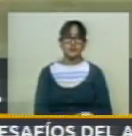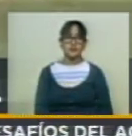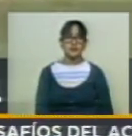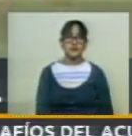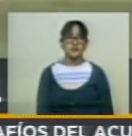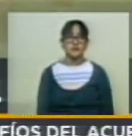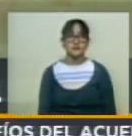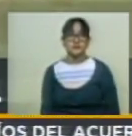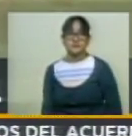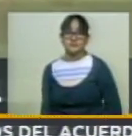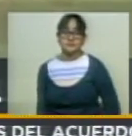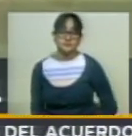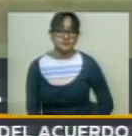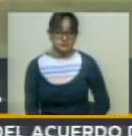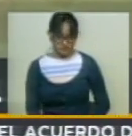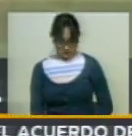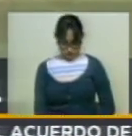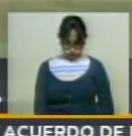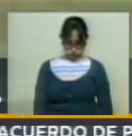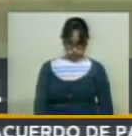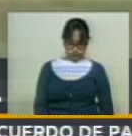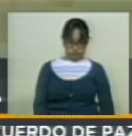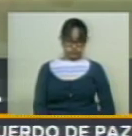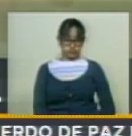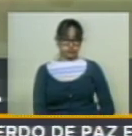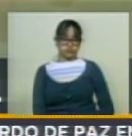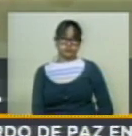están establecidas